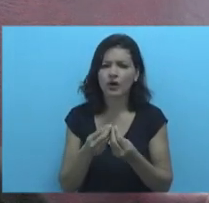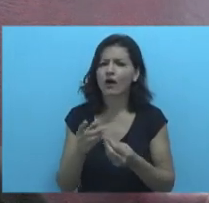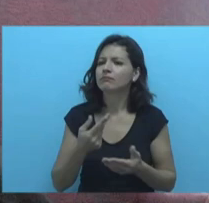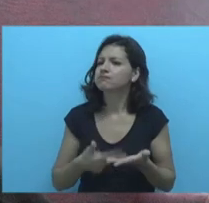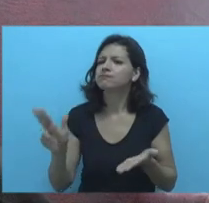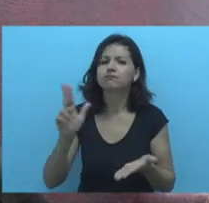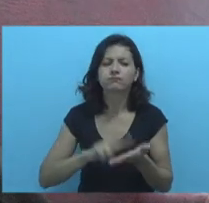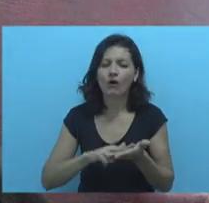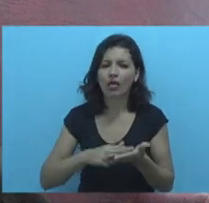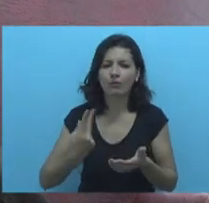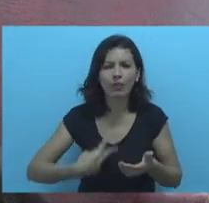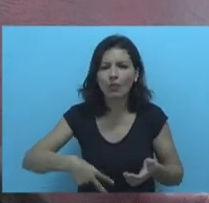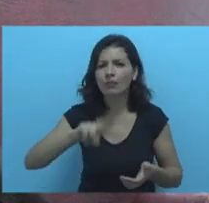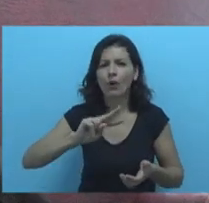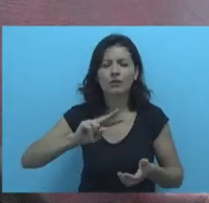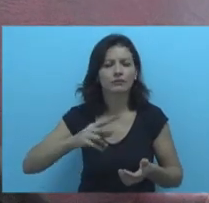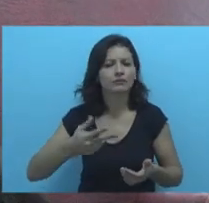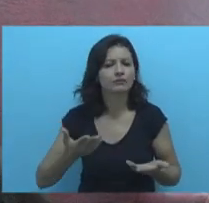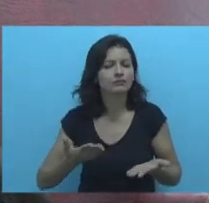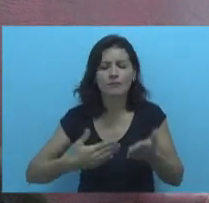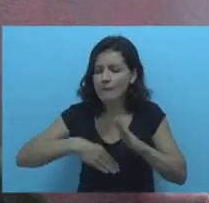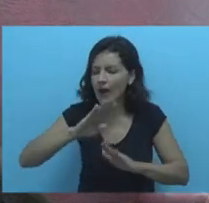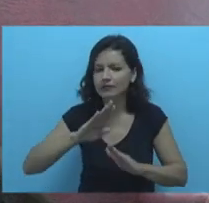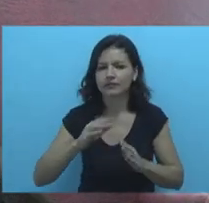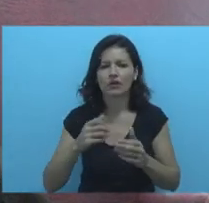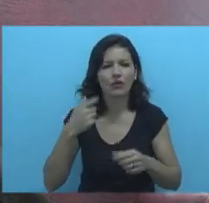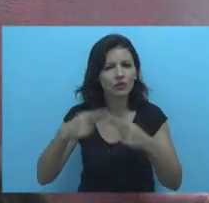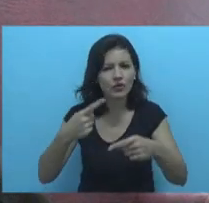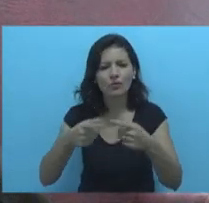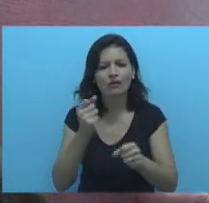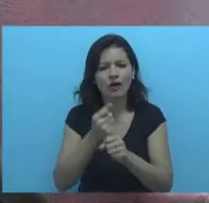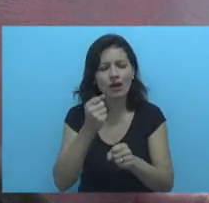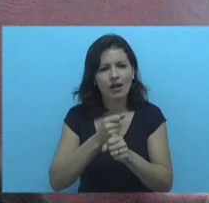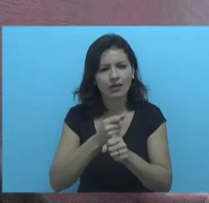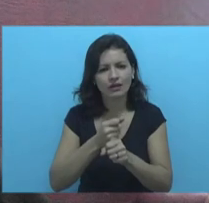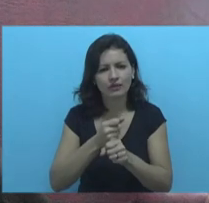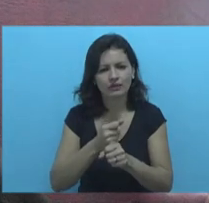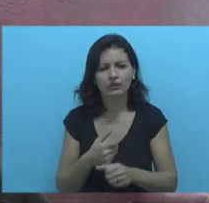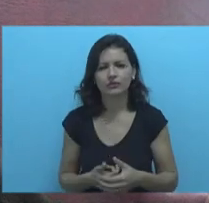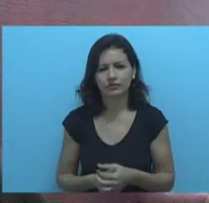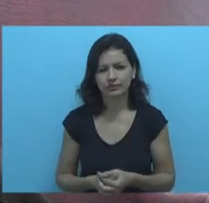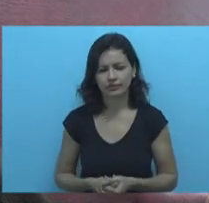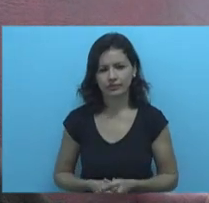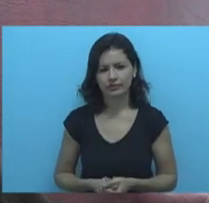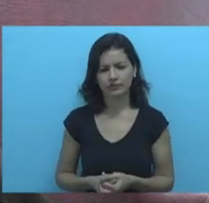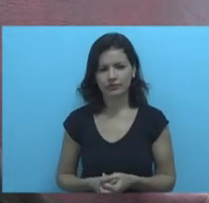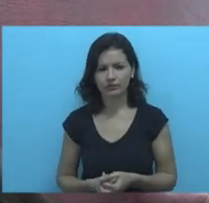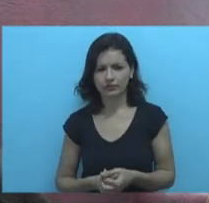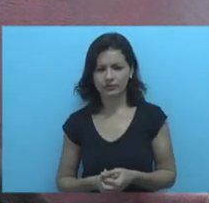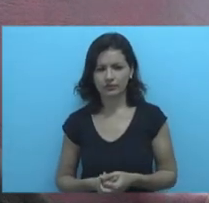redoblar los esfuerzos. Hay que redoblar los esfuerzos y es la mejor manera de rendirle homenaje a una persona que dejó